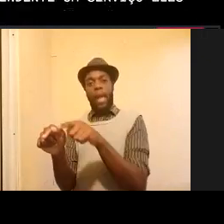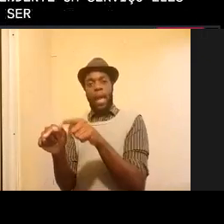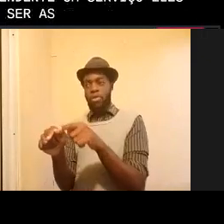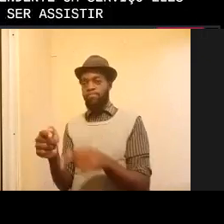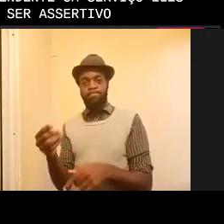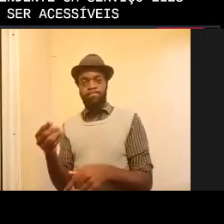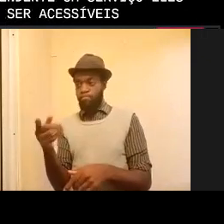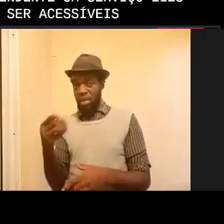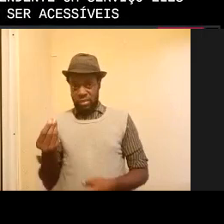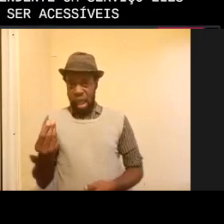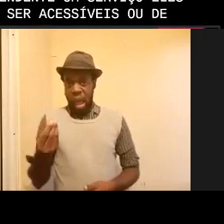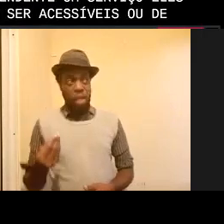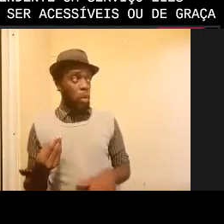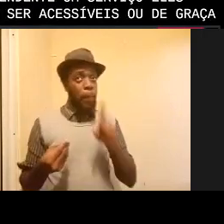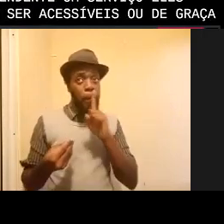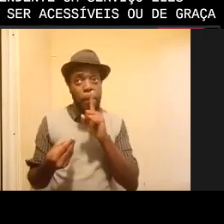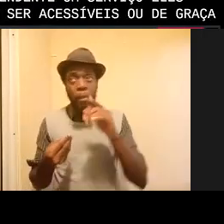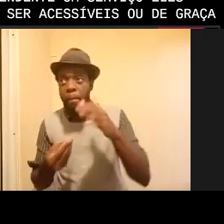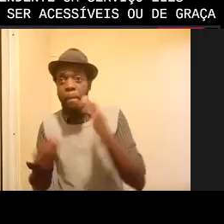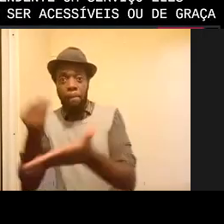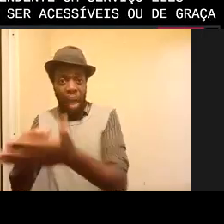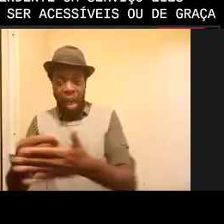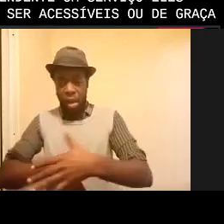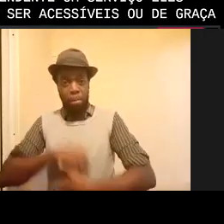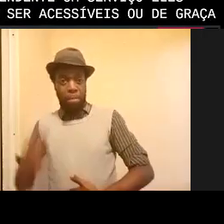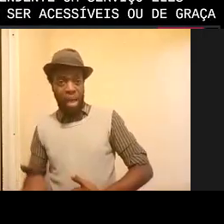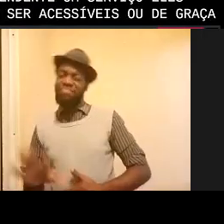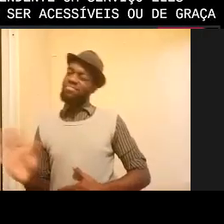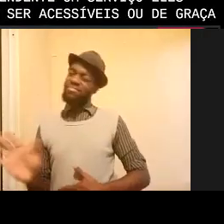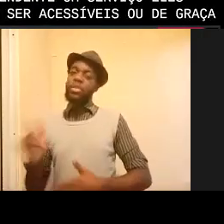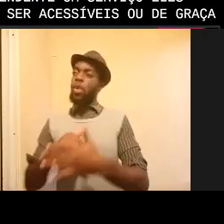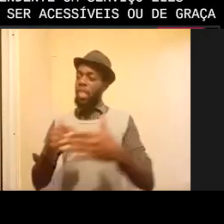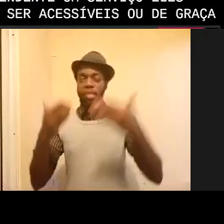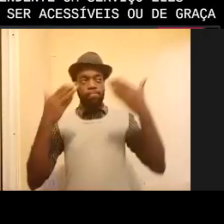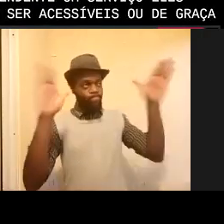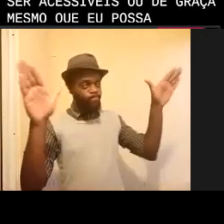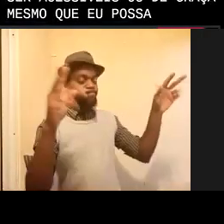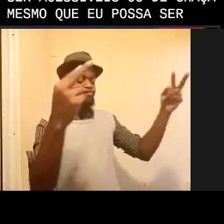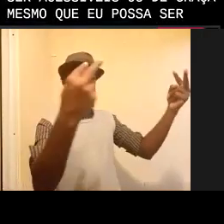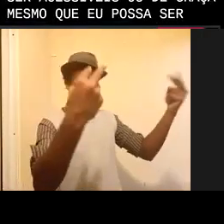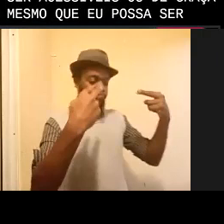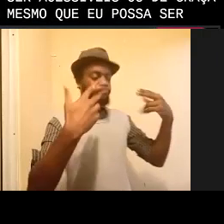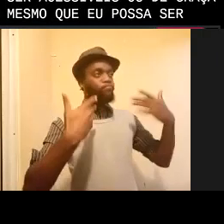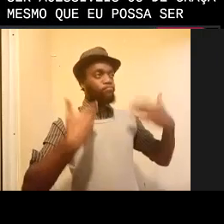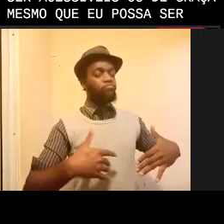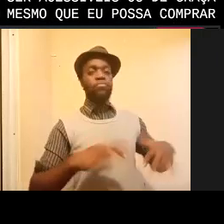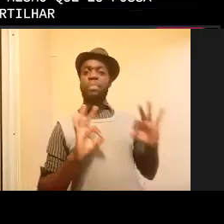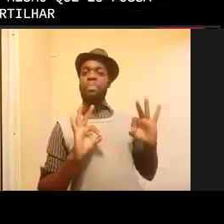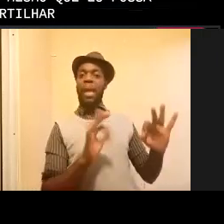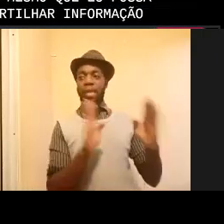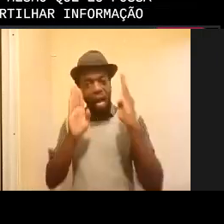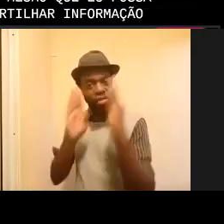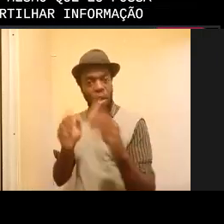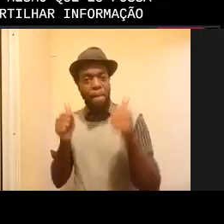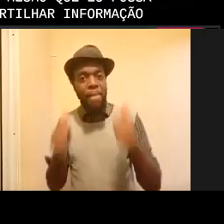gratuitos. Además, puesto que el temor de que se revele su situación puede impedir que las adolescentes traten de obtener